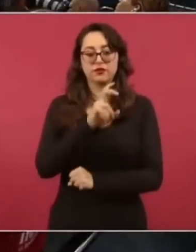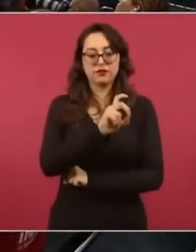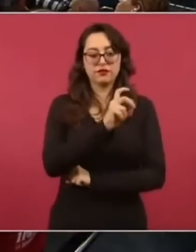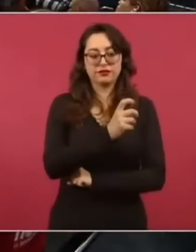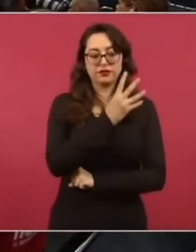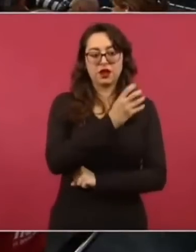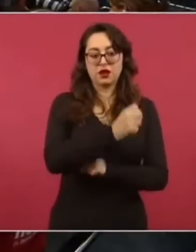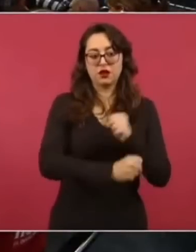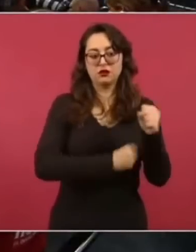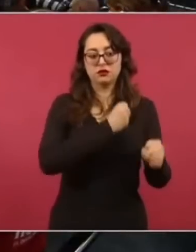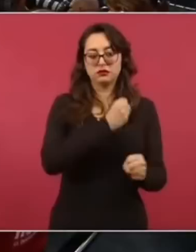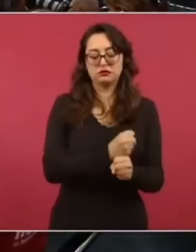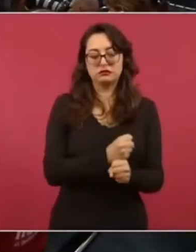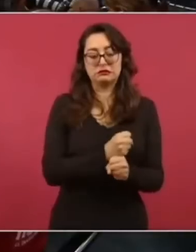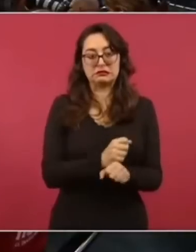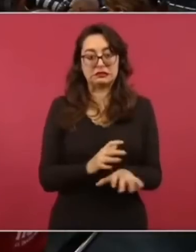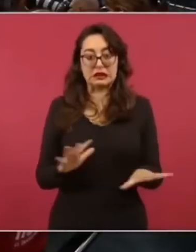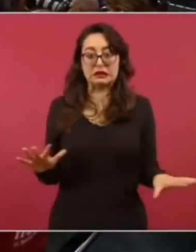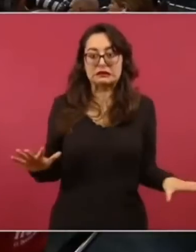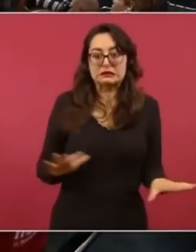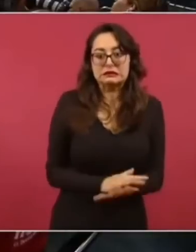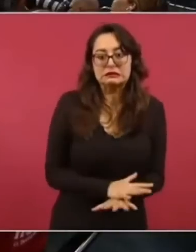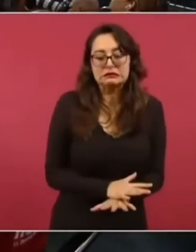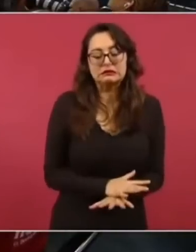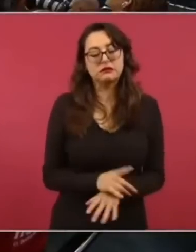34 años, y cala profundo.